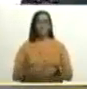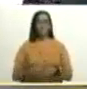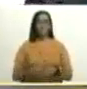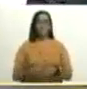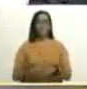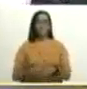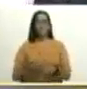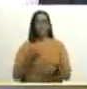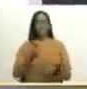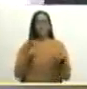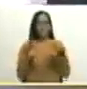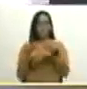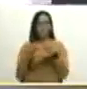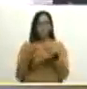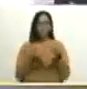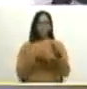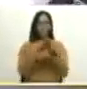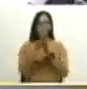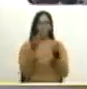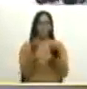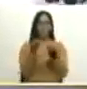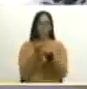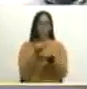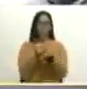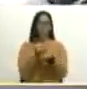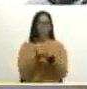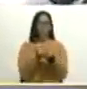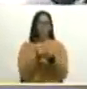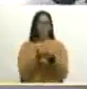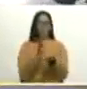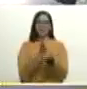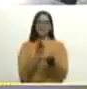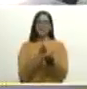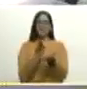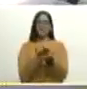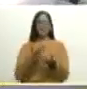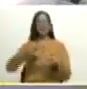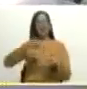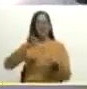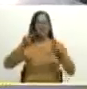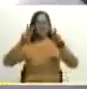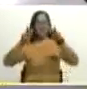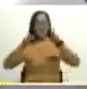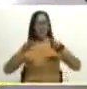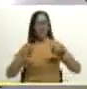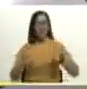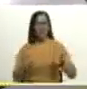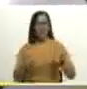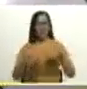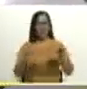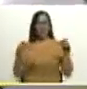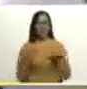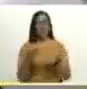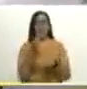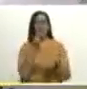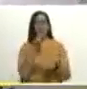Hay sectores de crecimiento económico que siempre hay que revisarlos. El sector